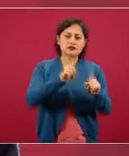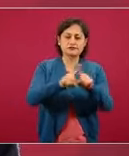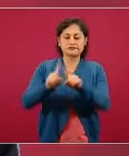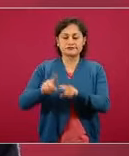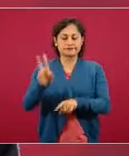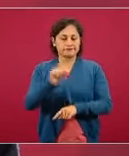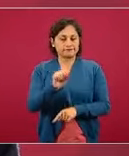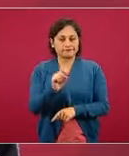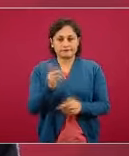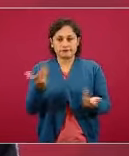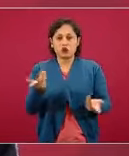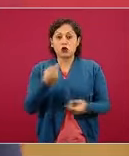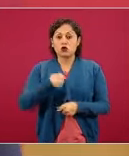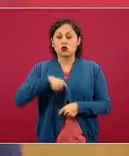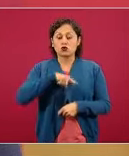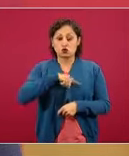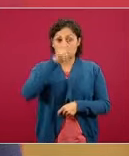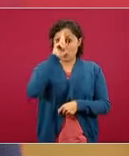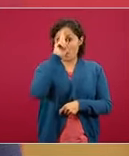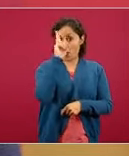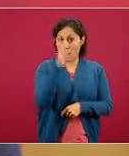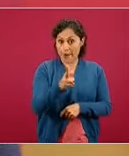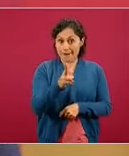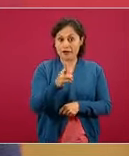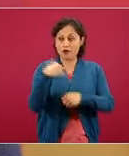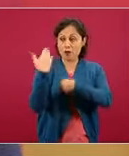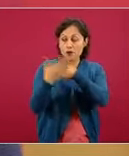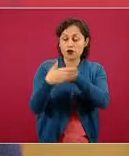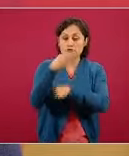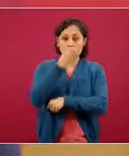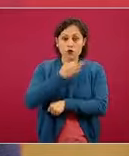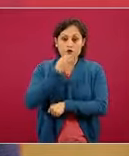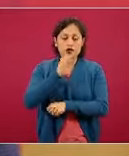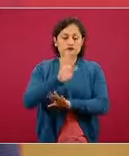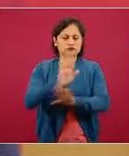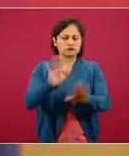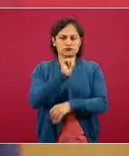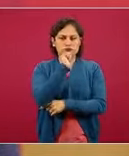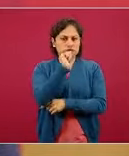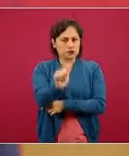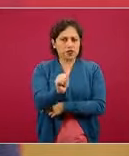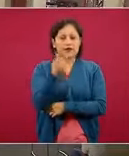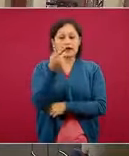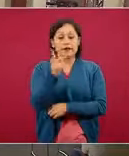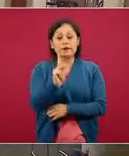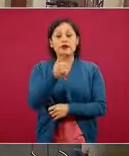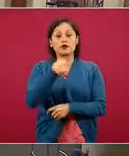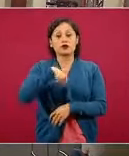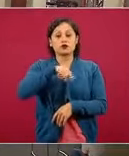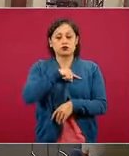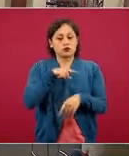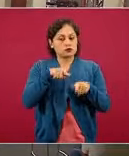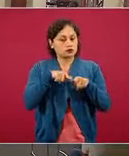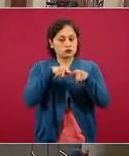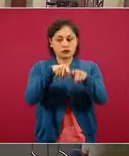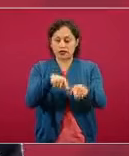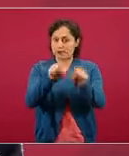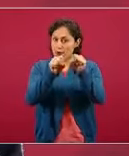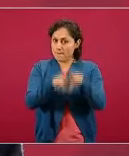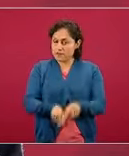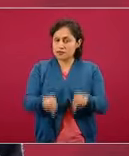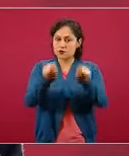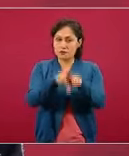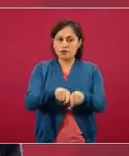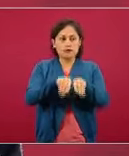pensada ningún tipo de restricción para las siguientes fechas, más sí continuar como lo estamos haciendo en este momento y a través de